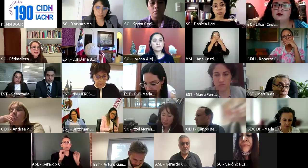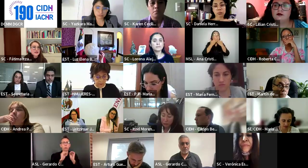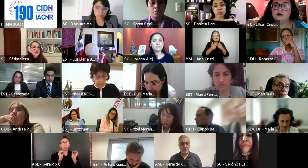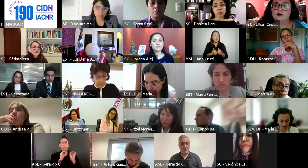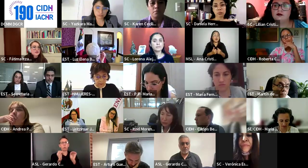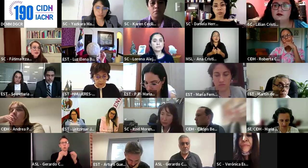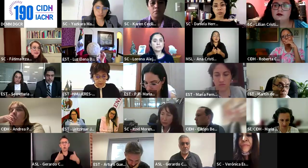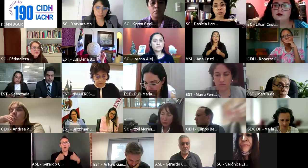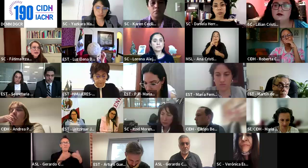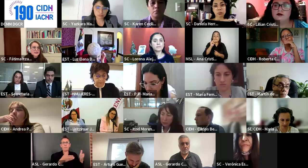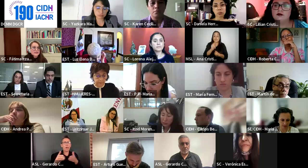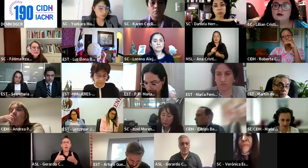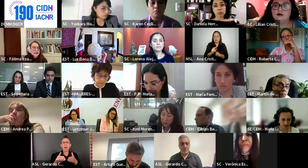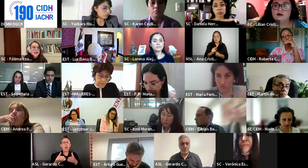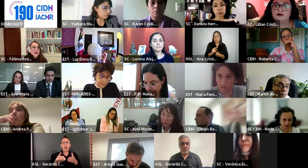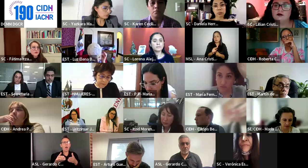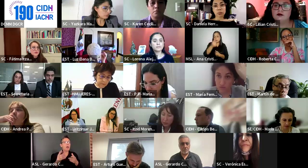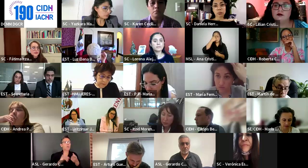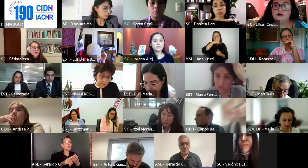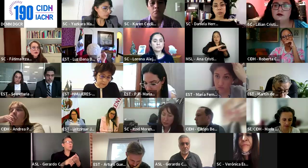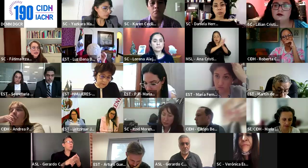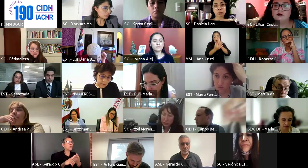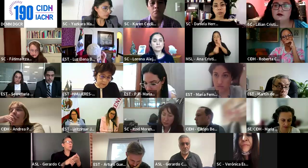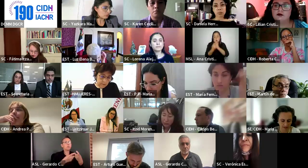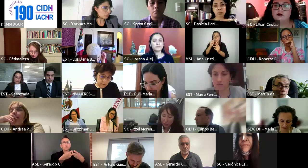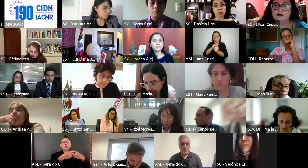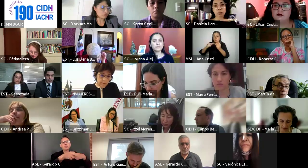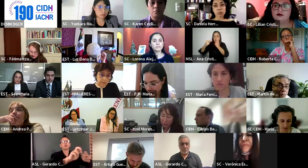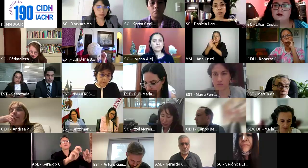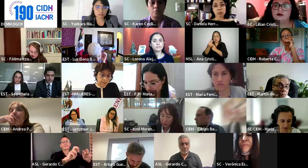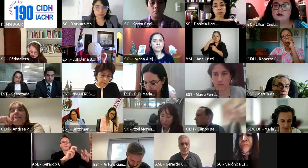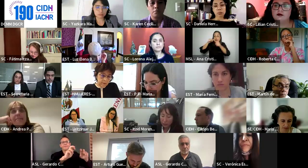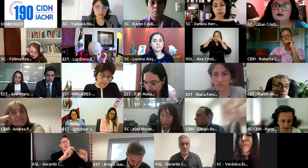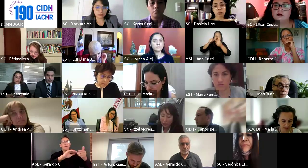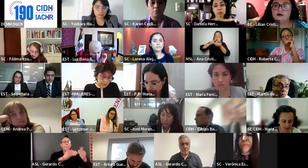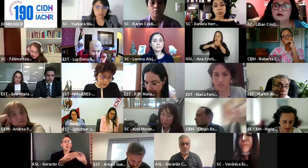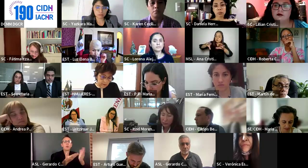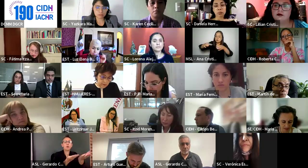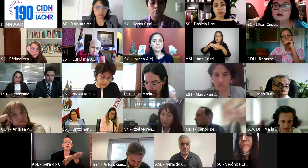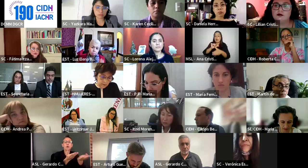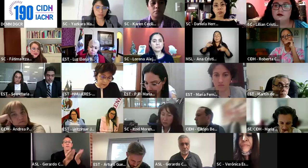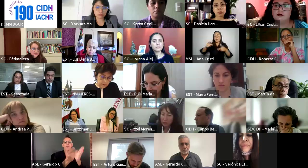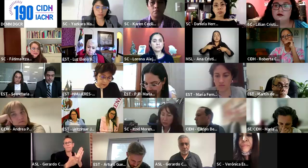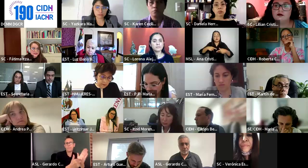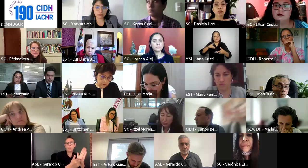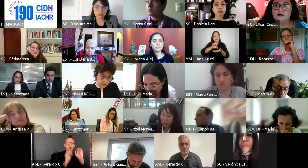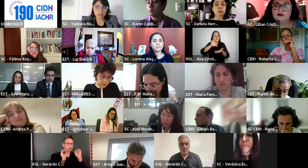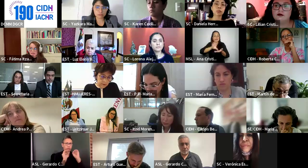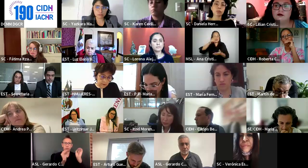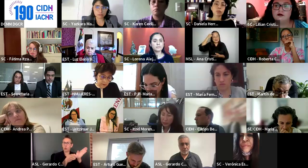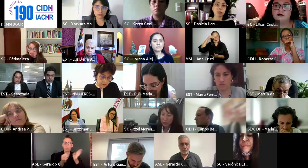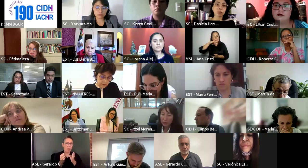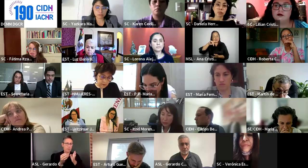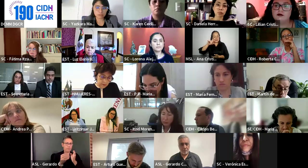tipo de plan todavía para transitar a un modelo a la atención comunitaria. Por otra parte,